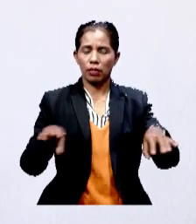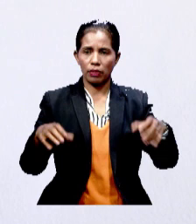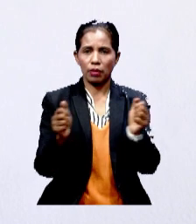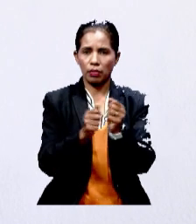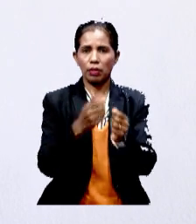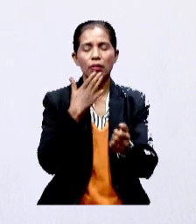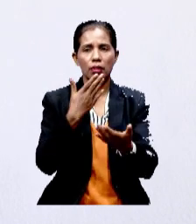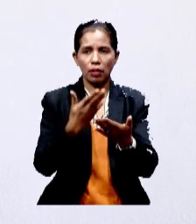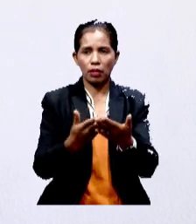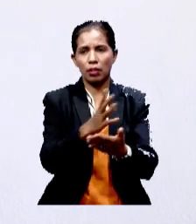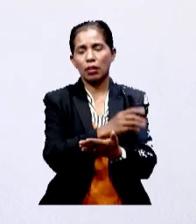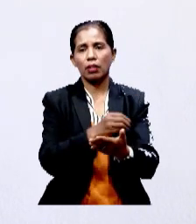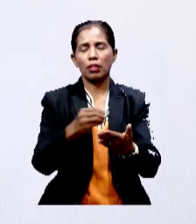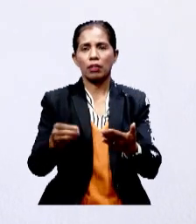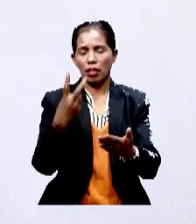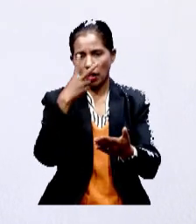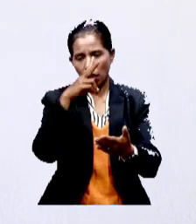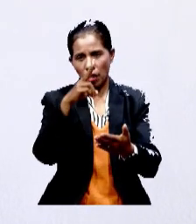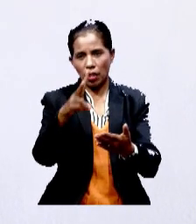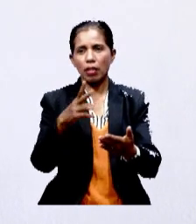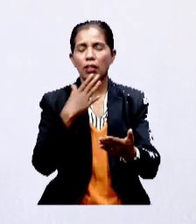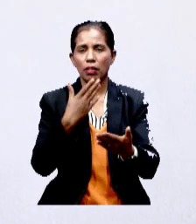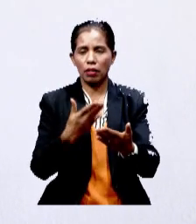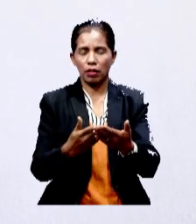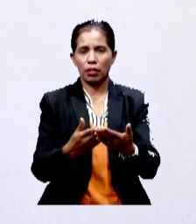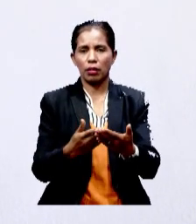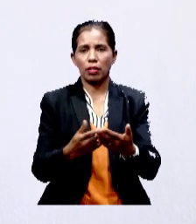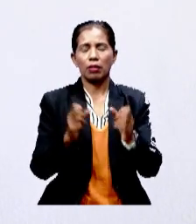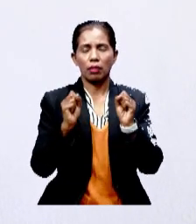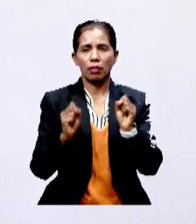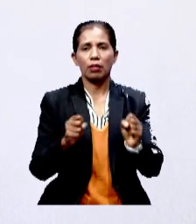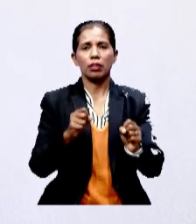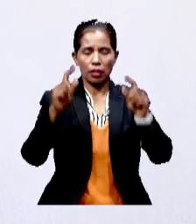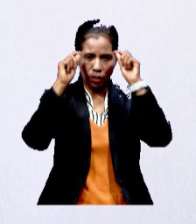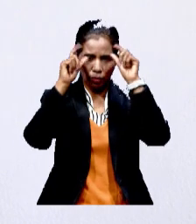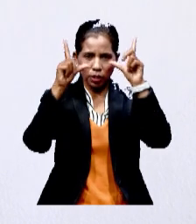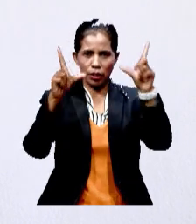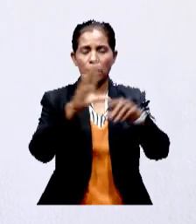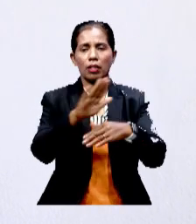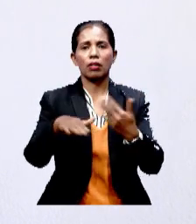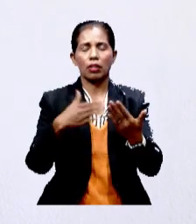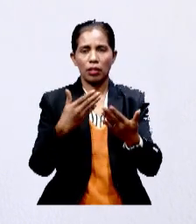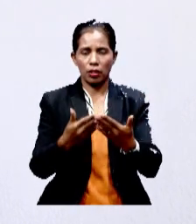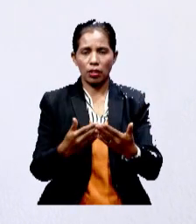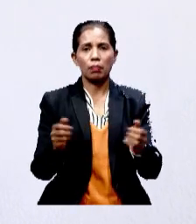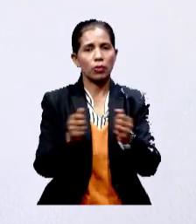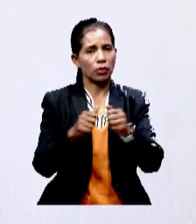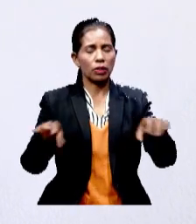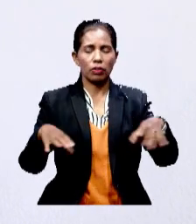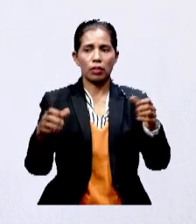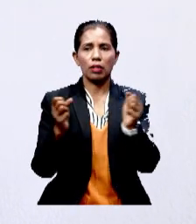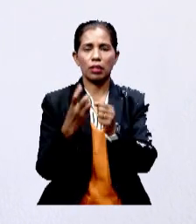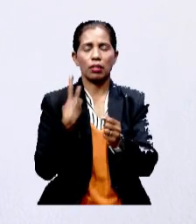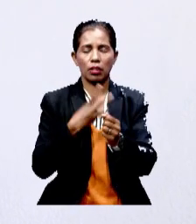siempre va a estar presta a compartir lo que tiene y sobre todo con el hermano pueblo timorense, porque nos unen lazos de